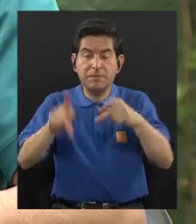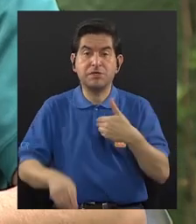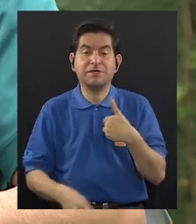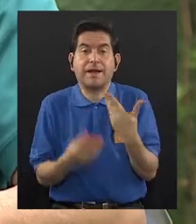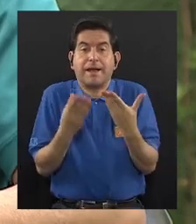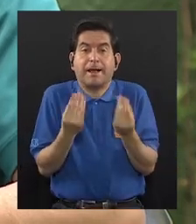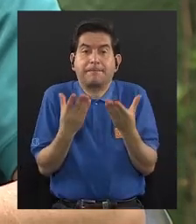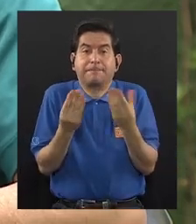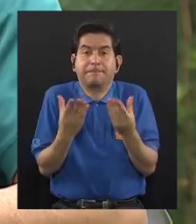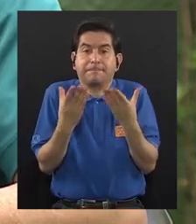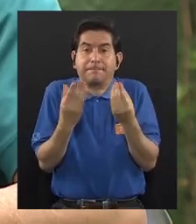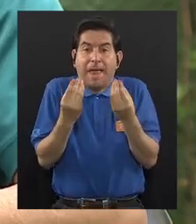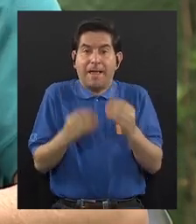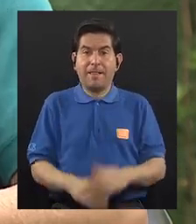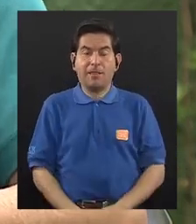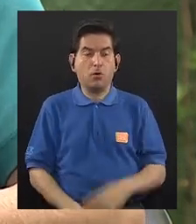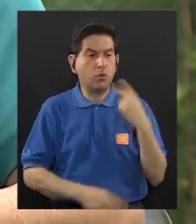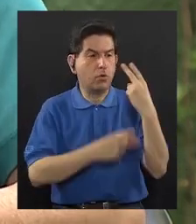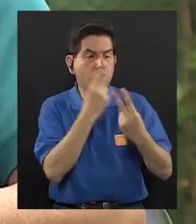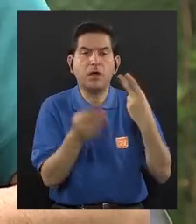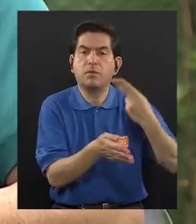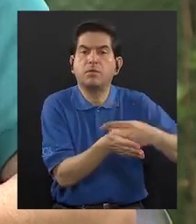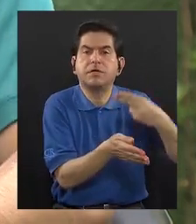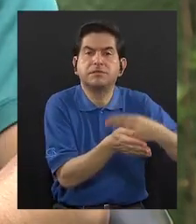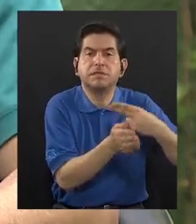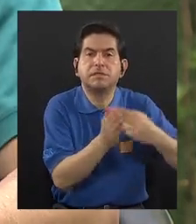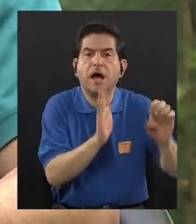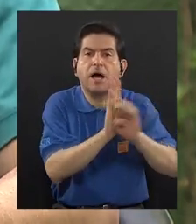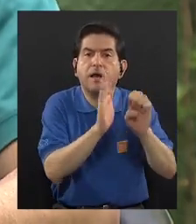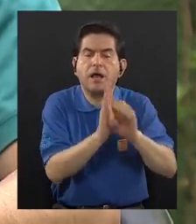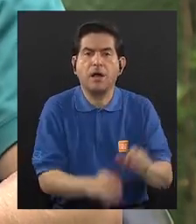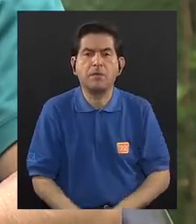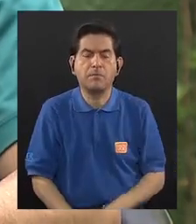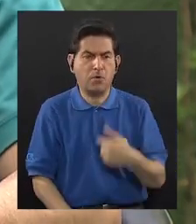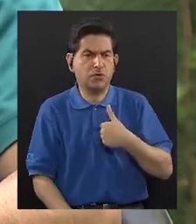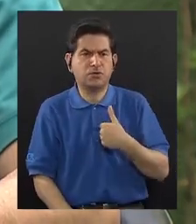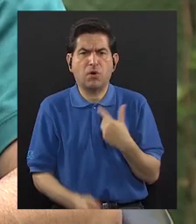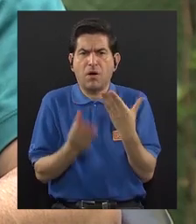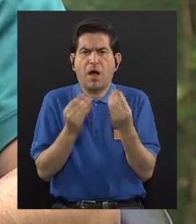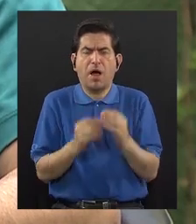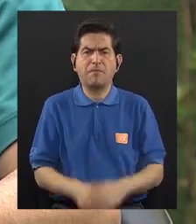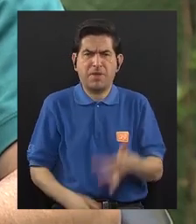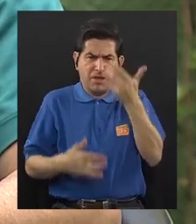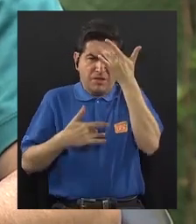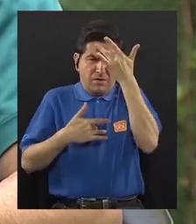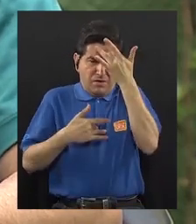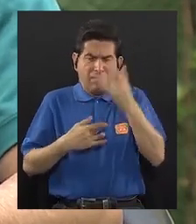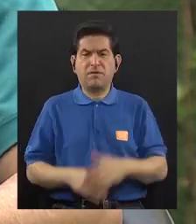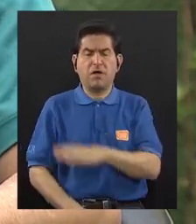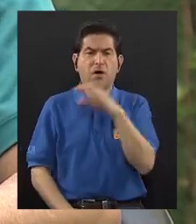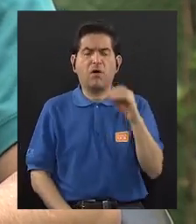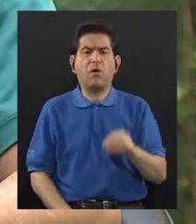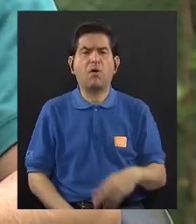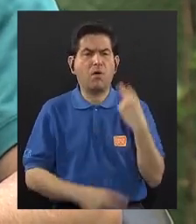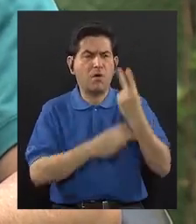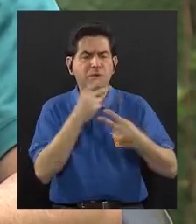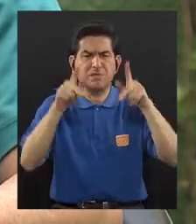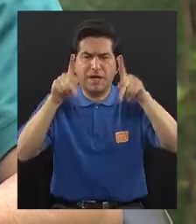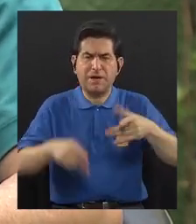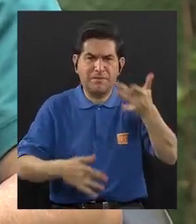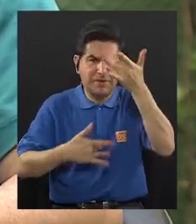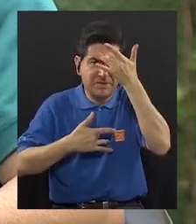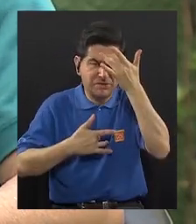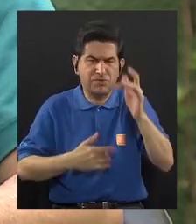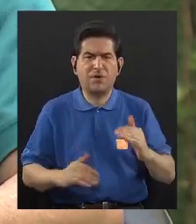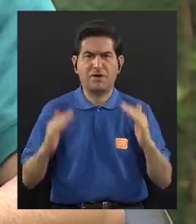tienen miedo de visitar un hospital por ejemplo lo que me da a mí a contagiarme visitar a una persona que está enferma en casa porque